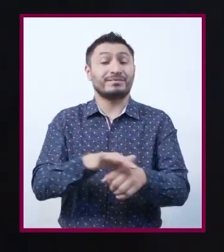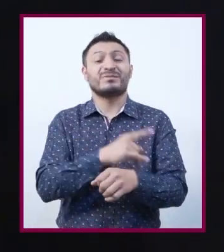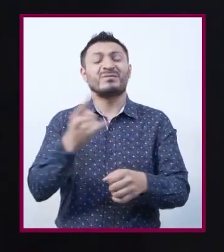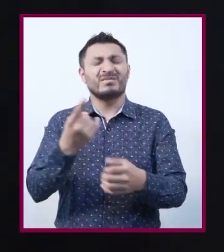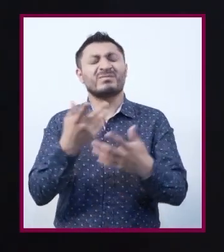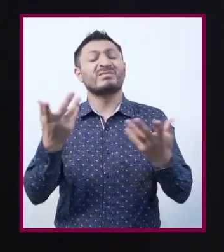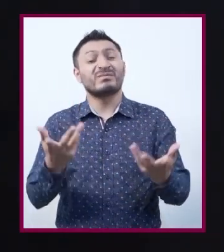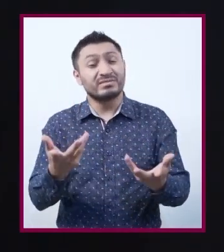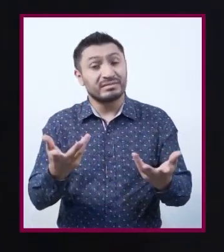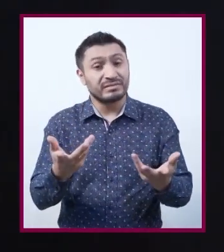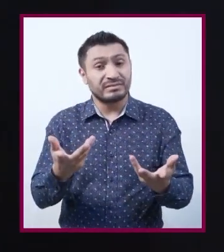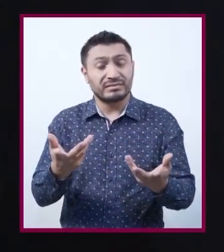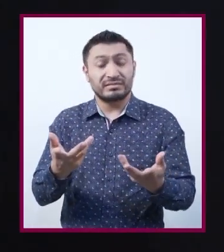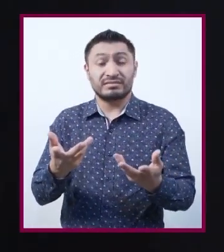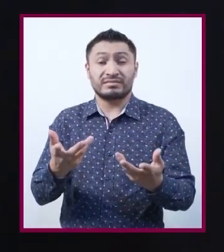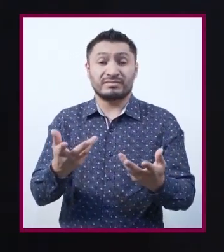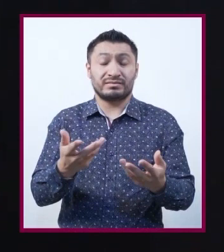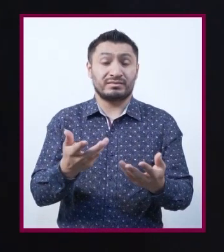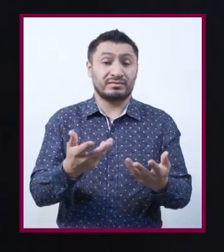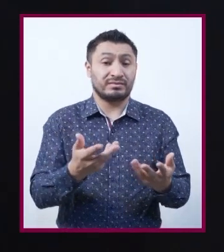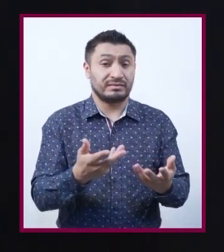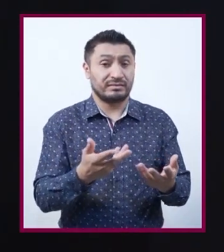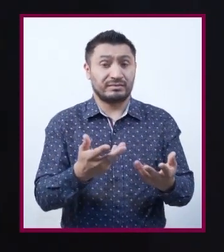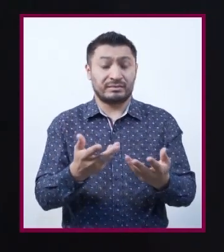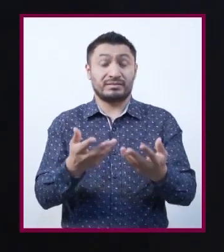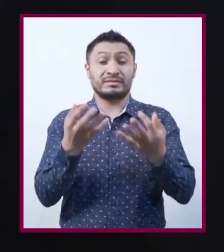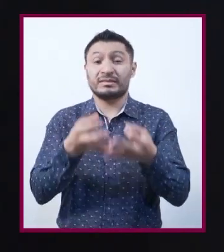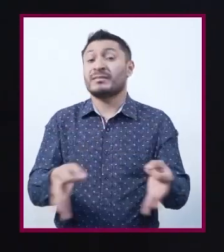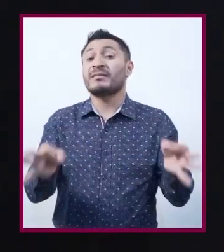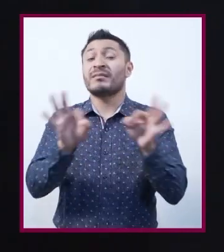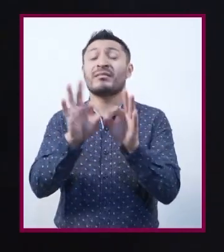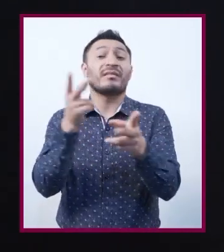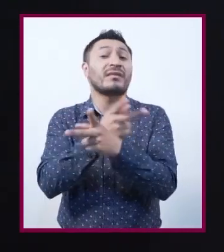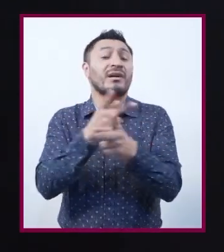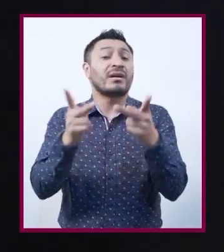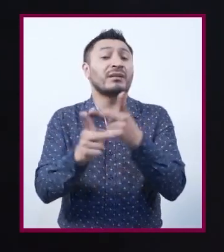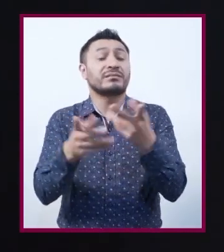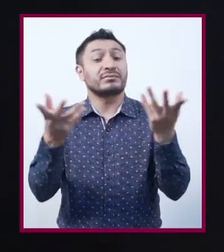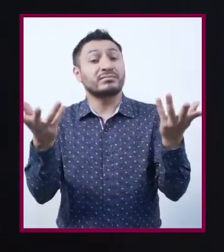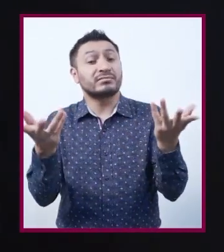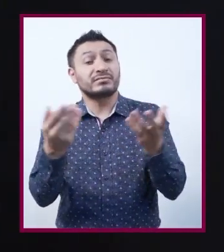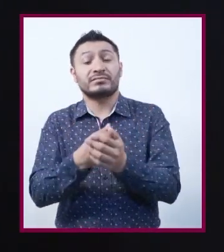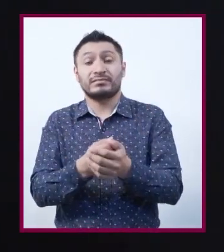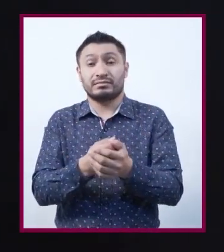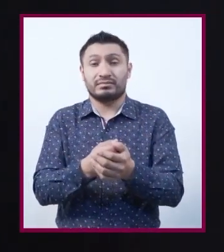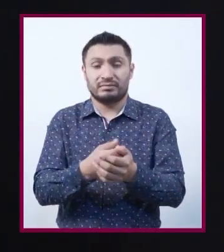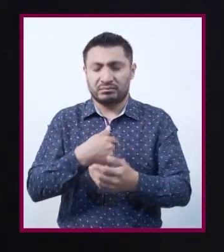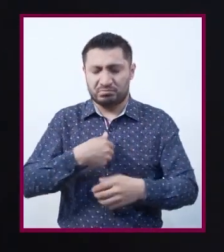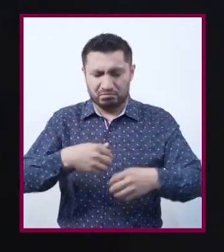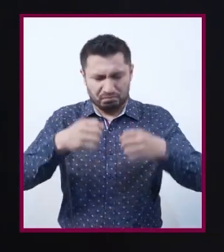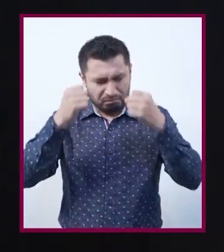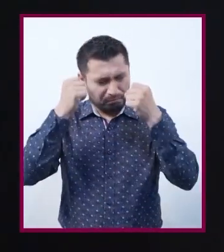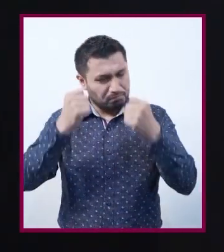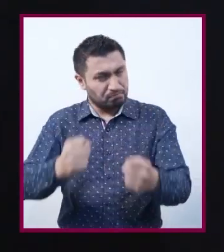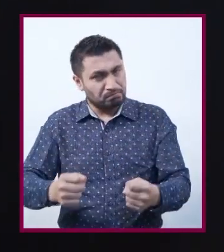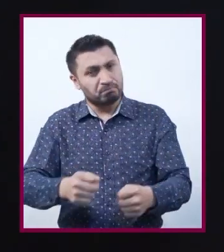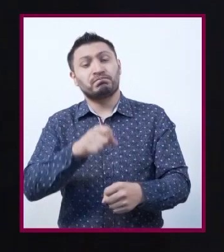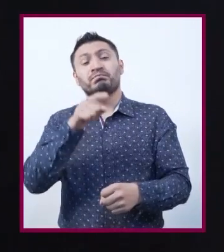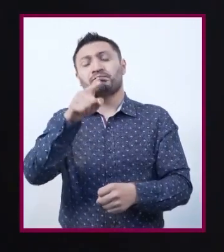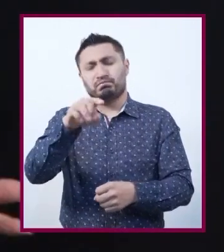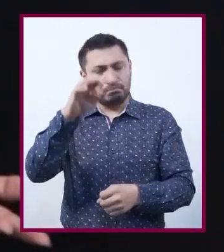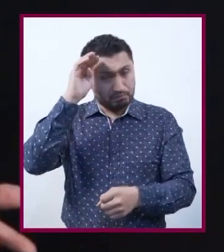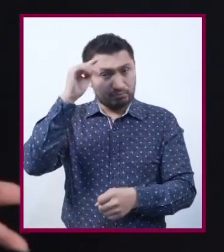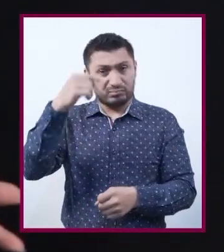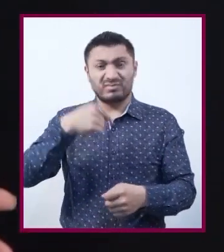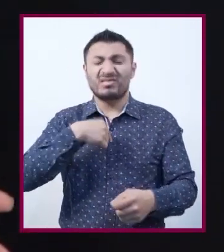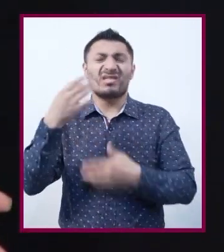qué se puede ser tan determinante esta etapa de formación. Estoy casi segura de que alguna vez te has preguntado, ¿para